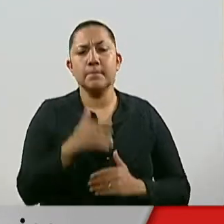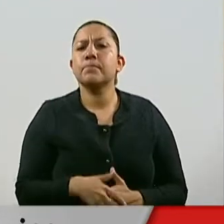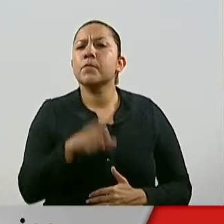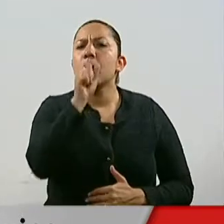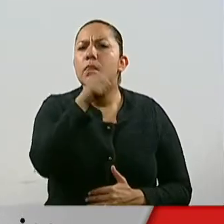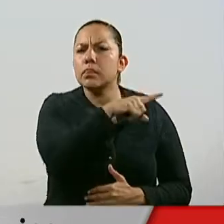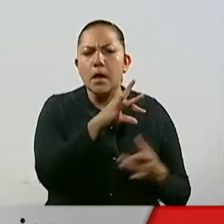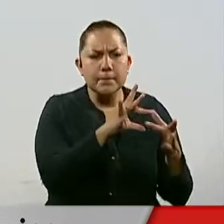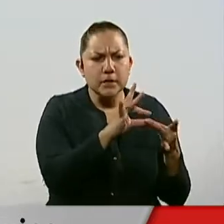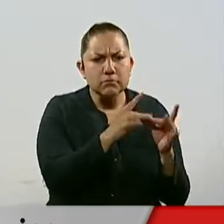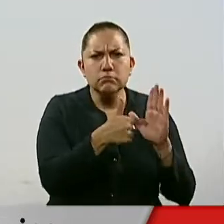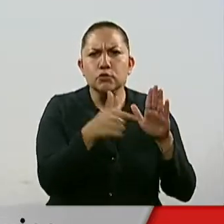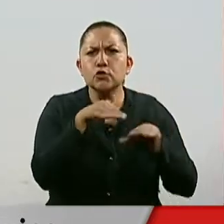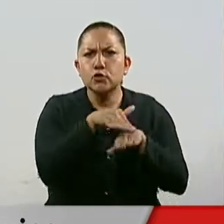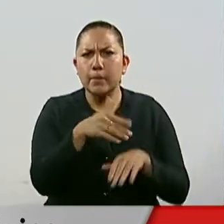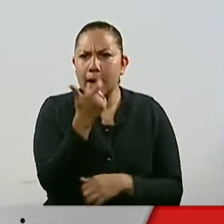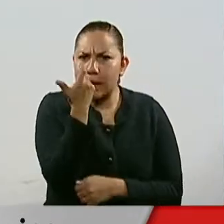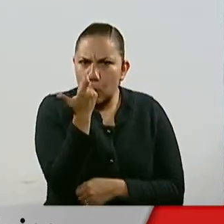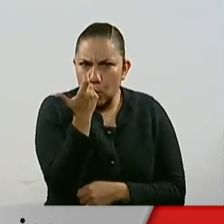económico